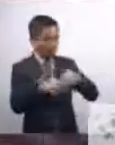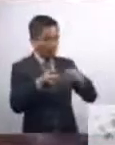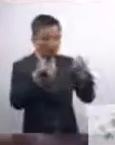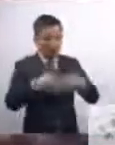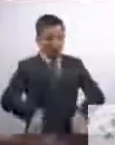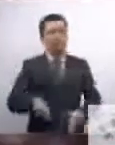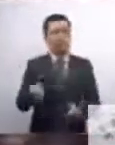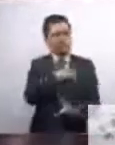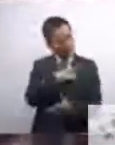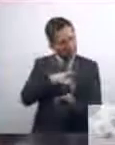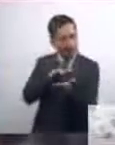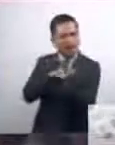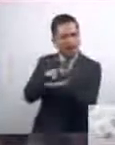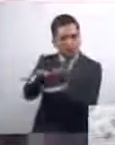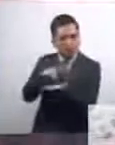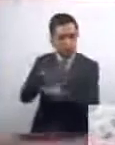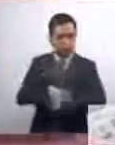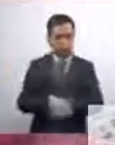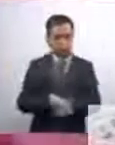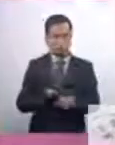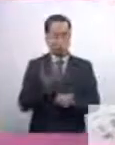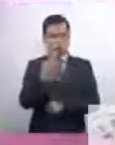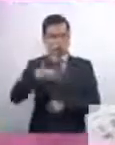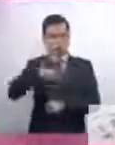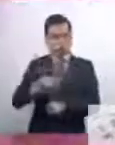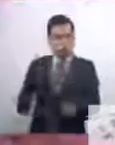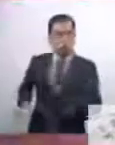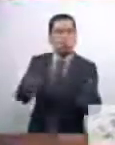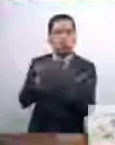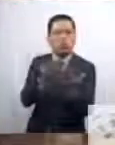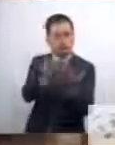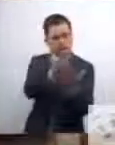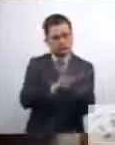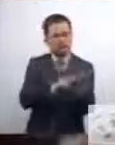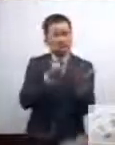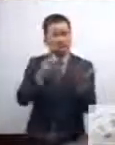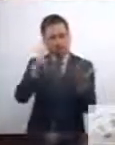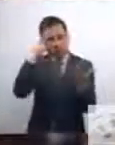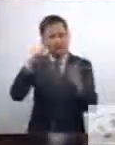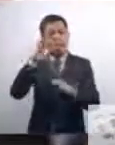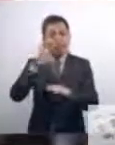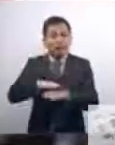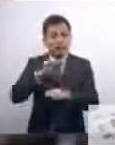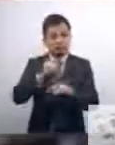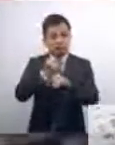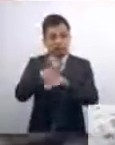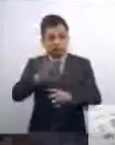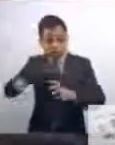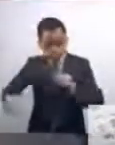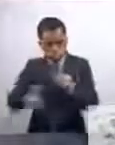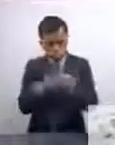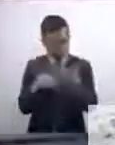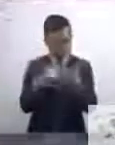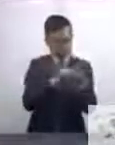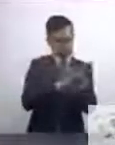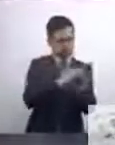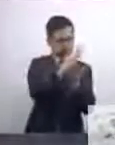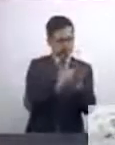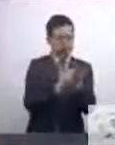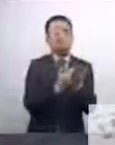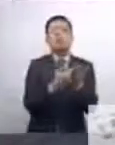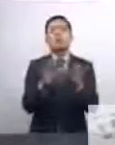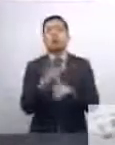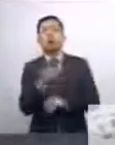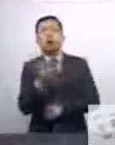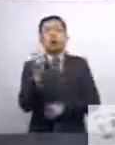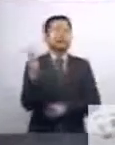modificación propuesta se introduce nueva información de carácter cualitativo, ya que no es lo mismo caer en el impago